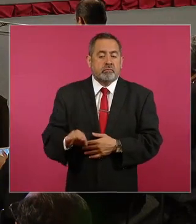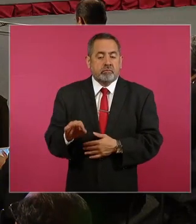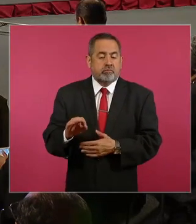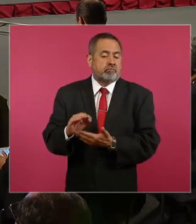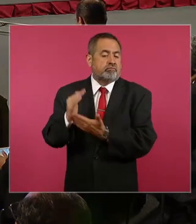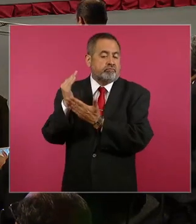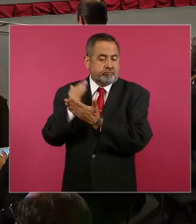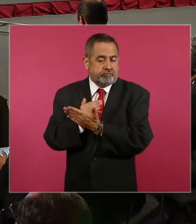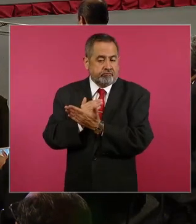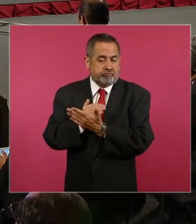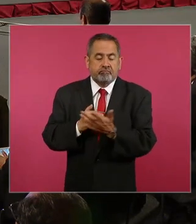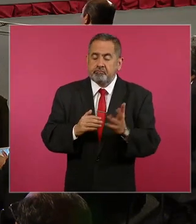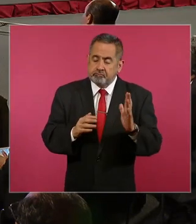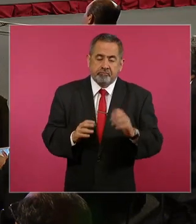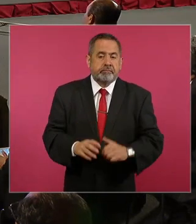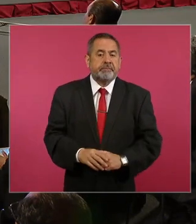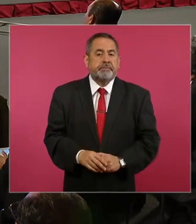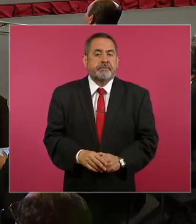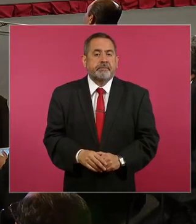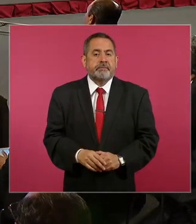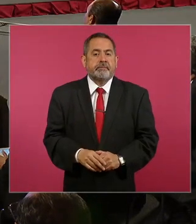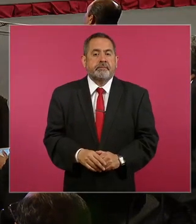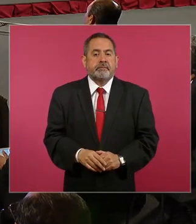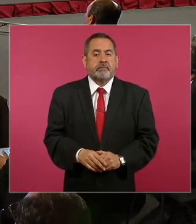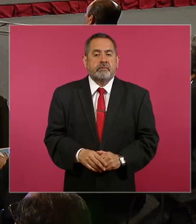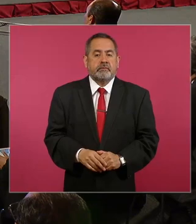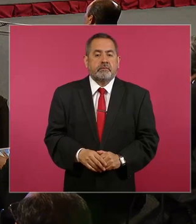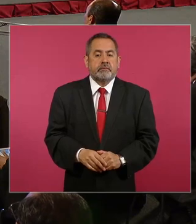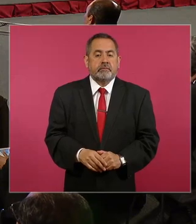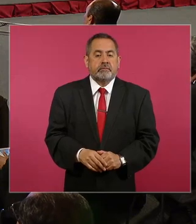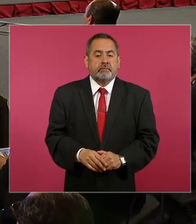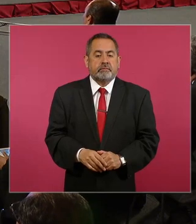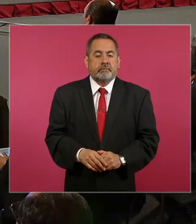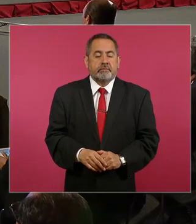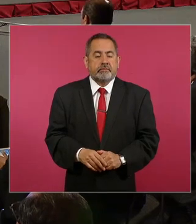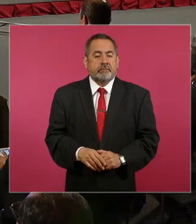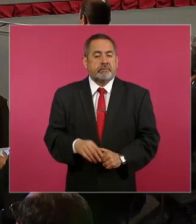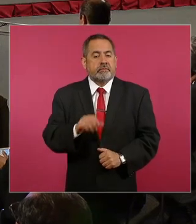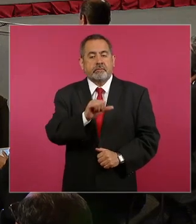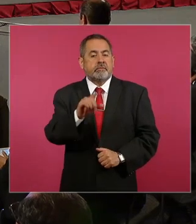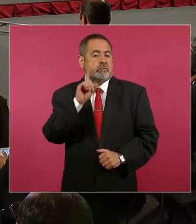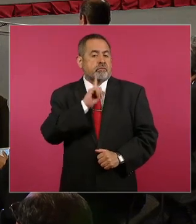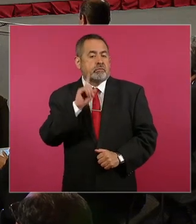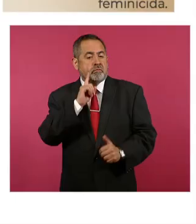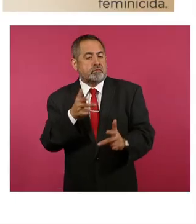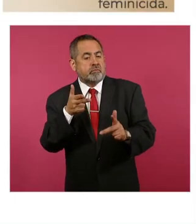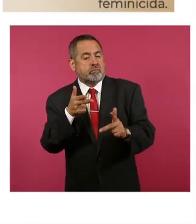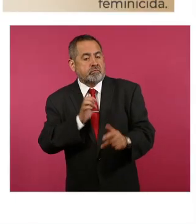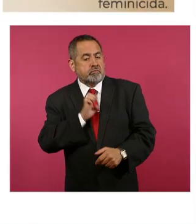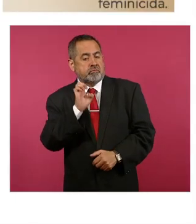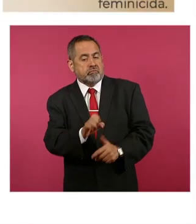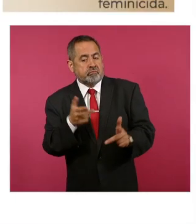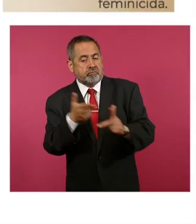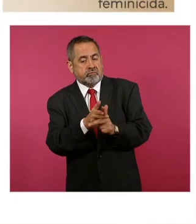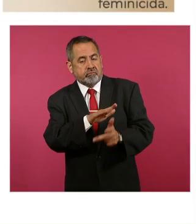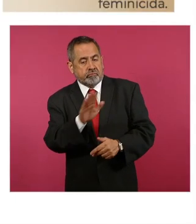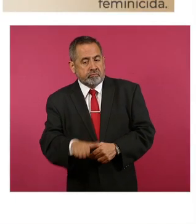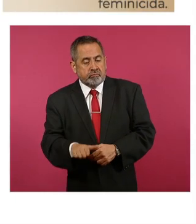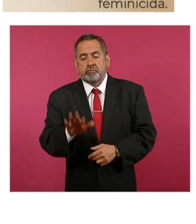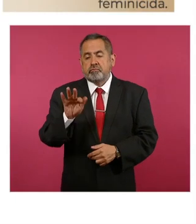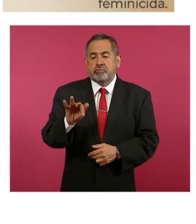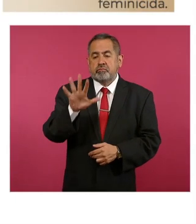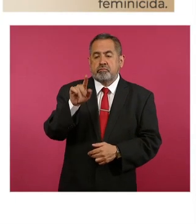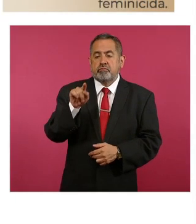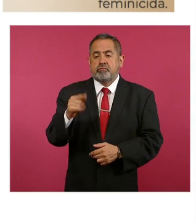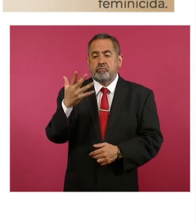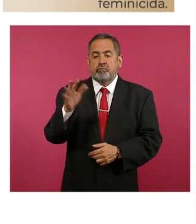menos. Adelante. Adelante. El feminicidio 41.5 por ciento.